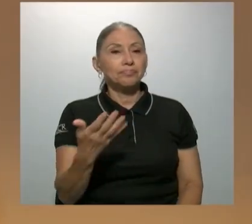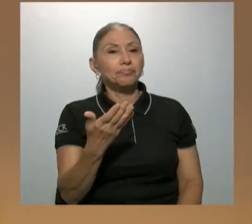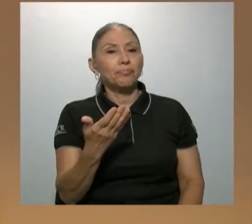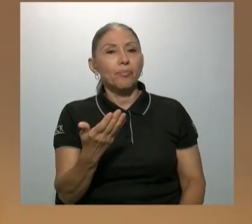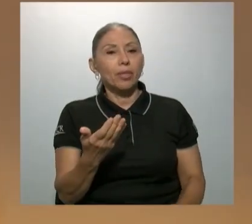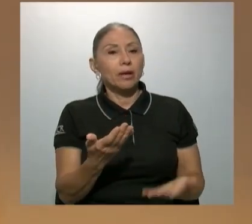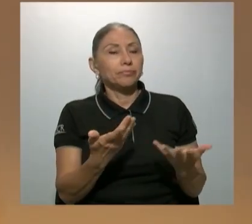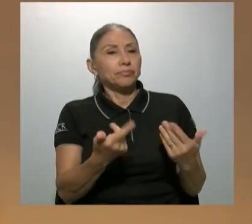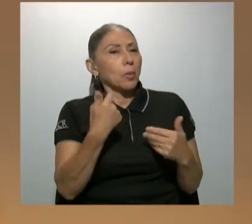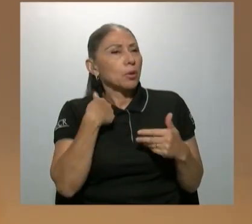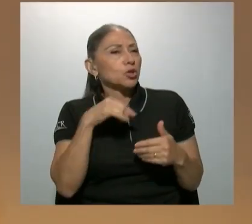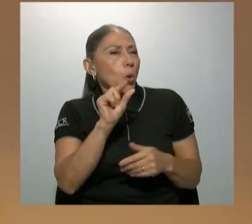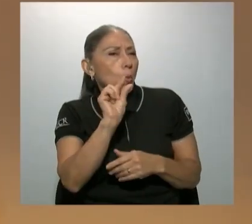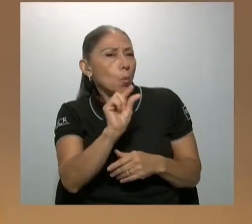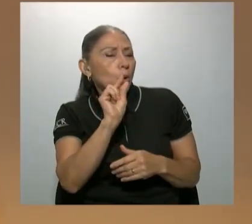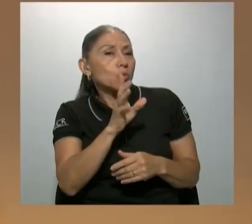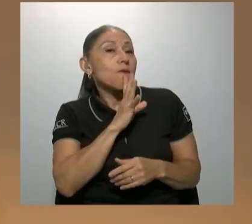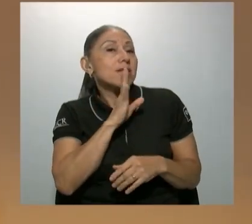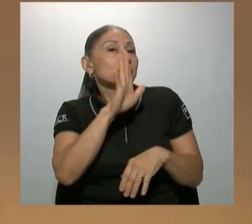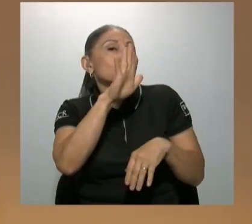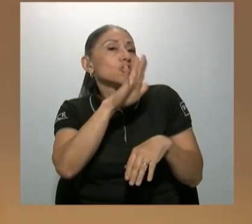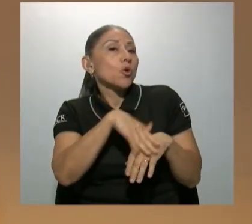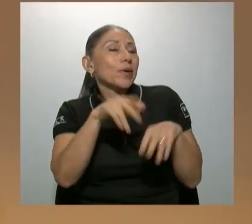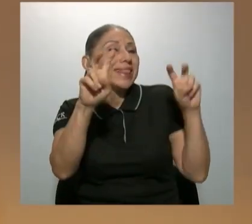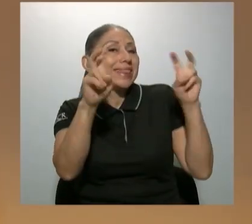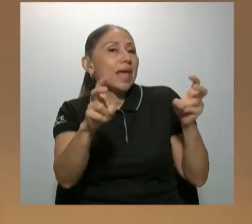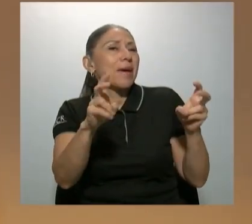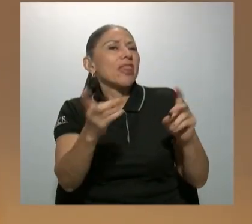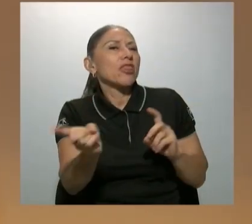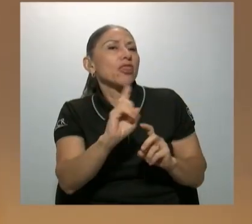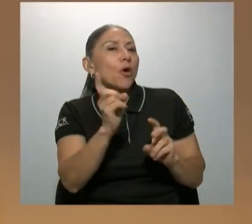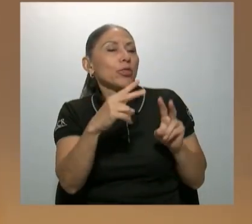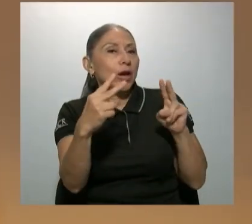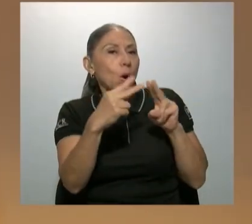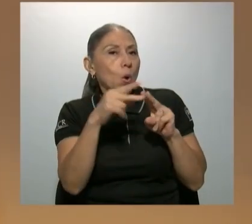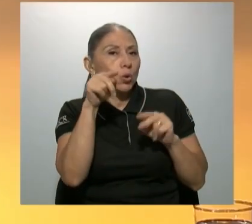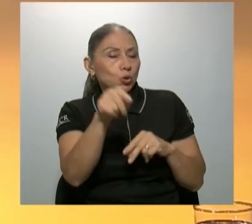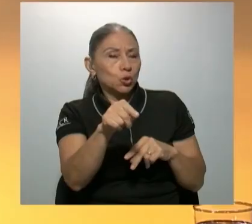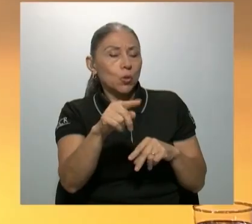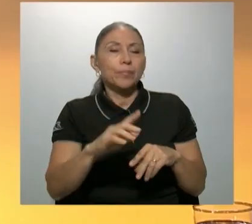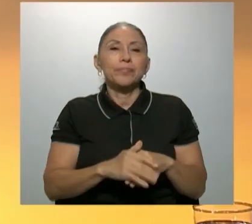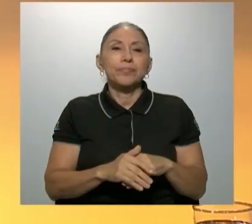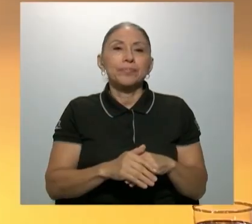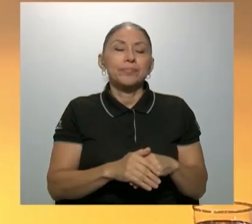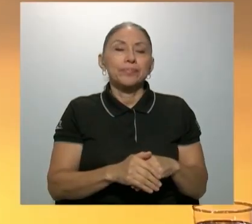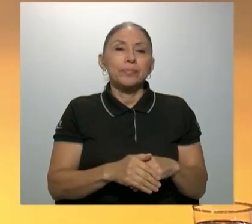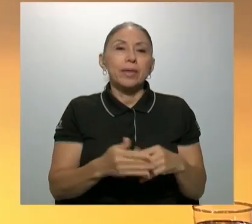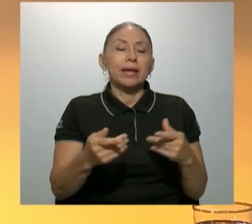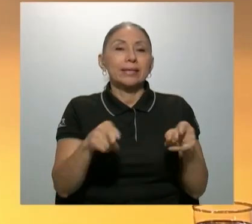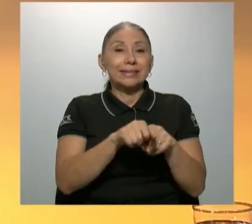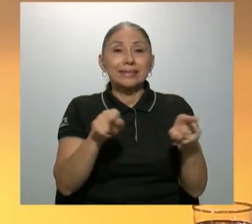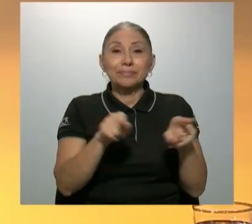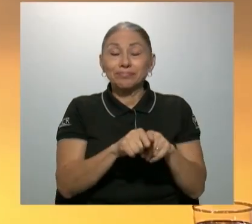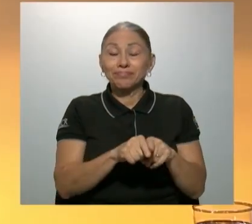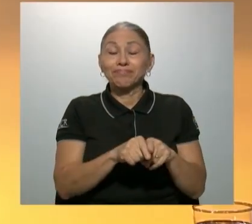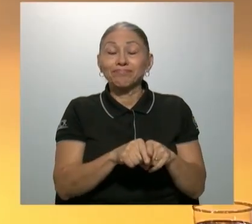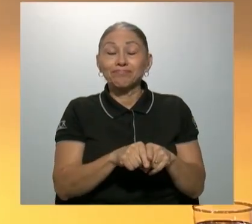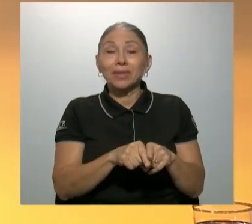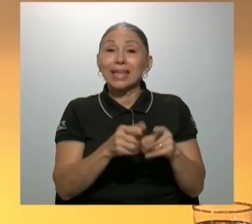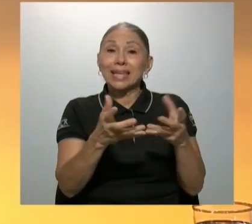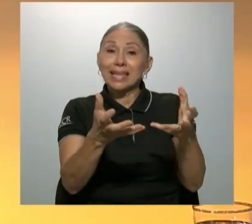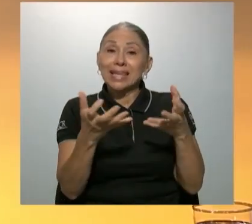yo introduje un poco el tema de dónde lo conoció, y tal vez quiero decir que él estudió agronomía.